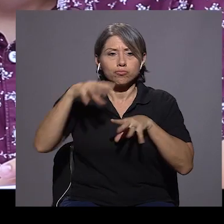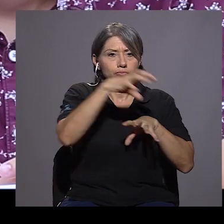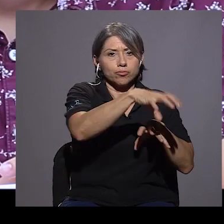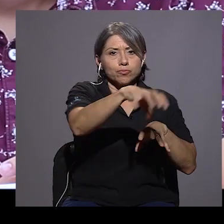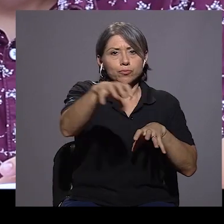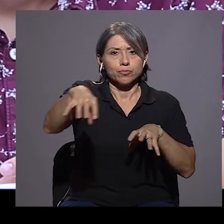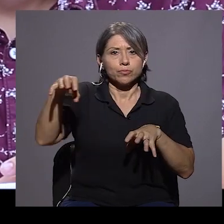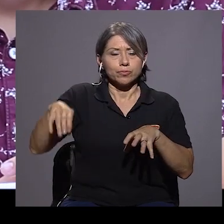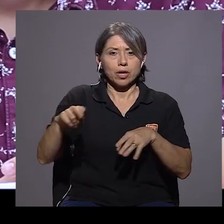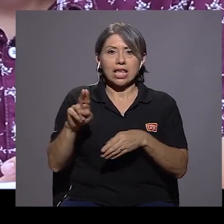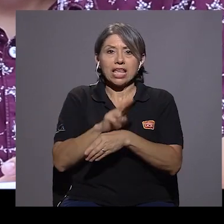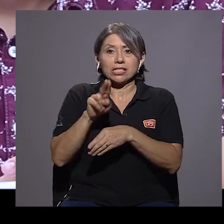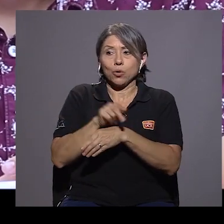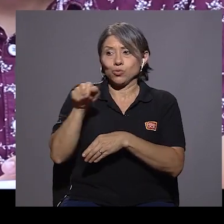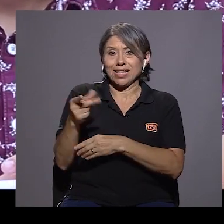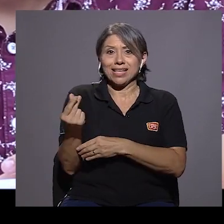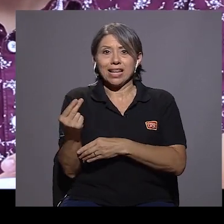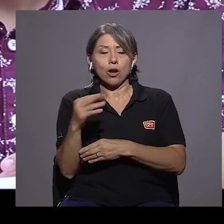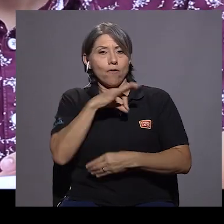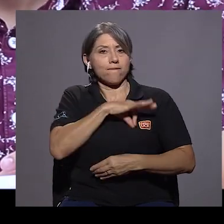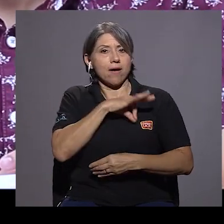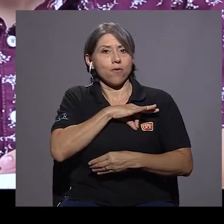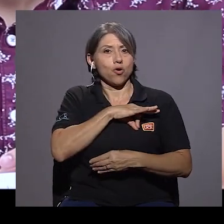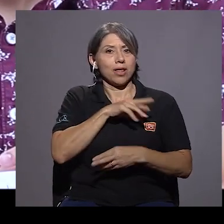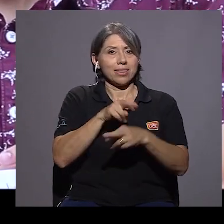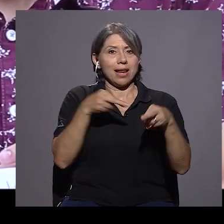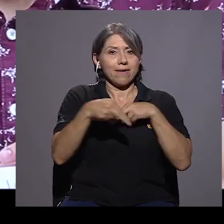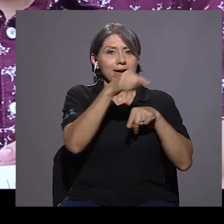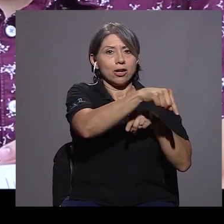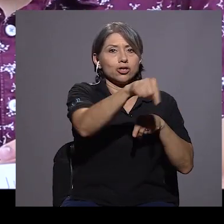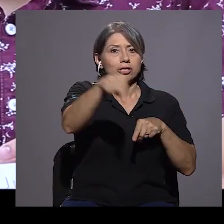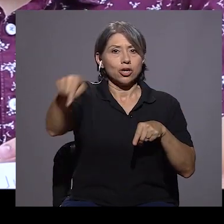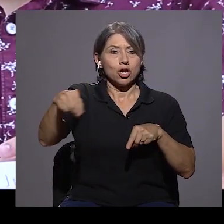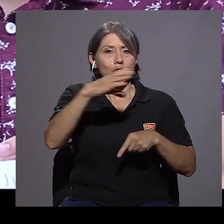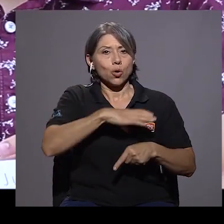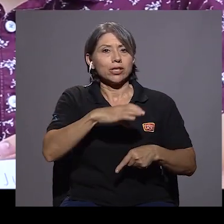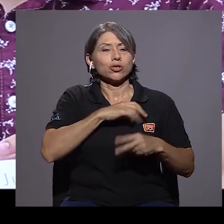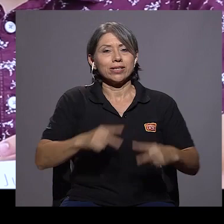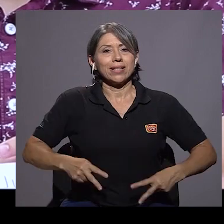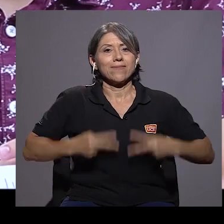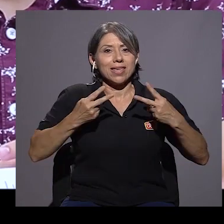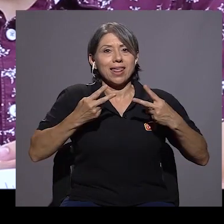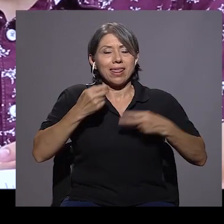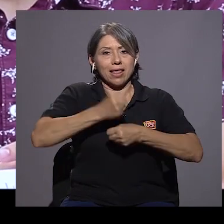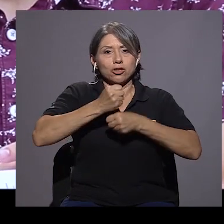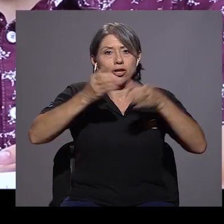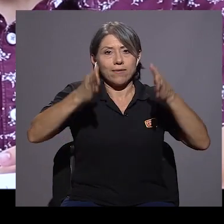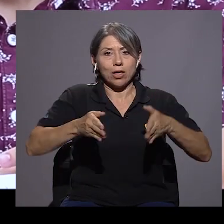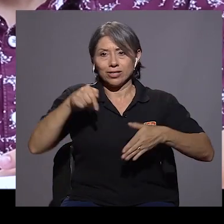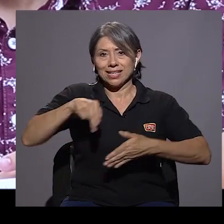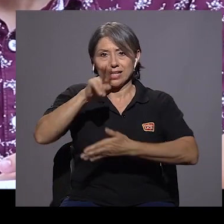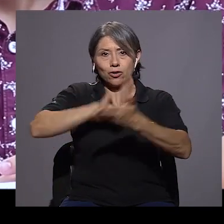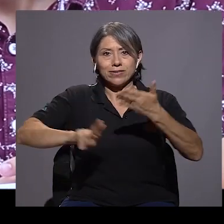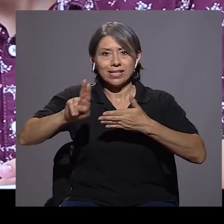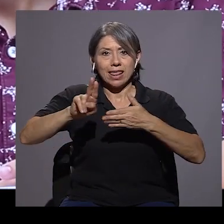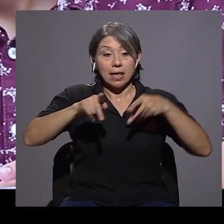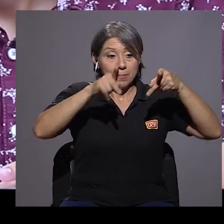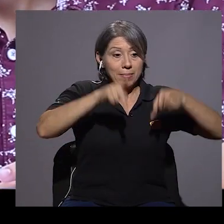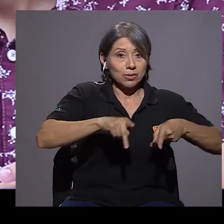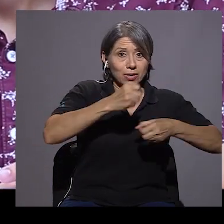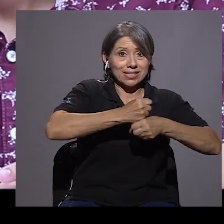un redireccionamiento en favor de la regionalización y en favor de las condiciones de vida de la clase trabajadora de esta